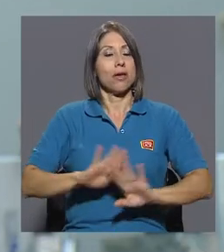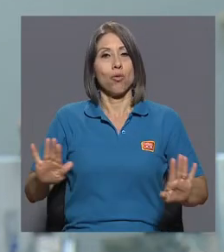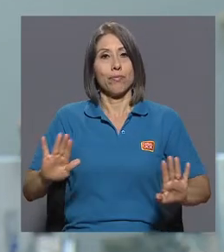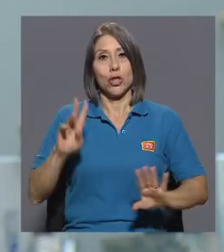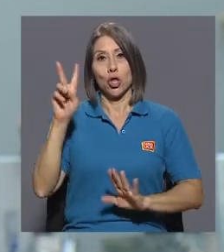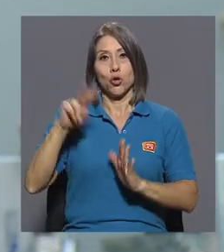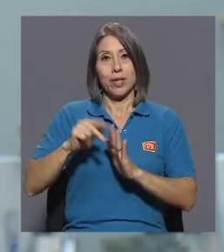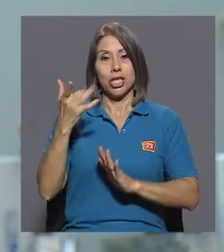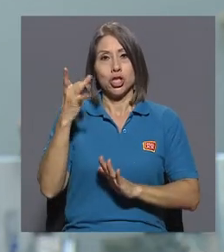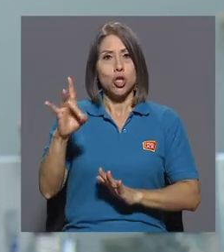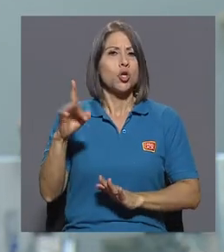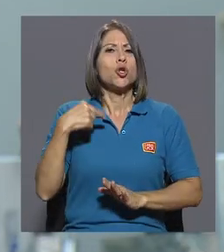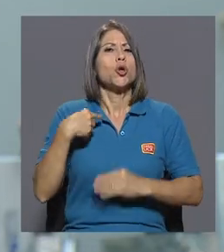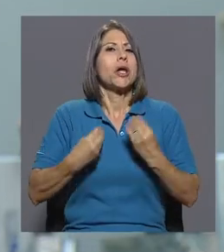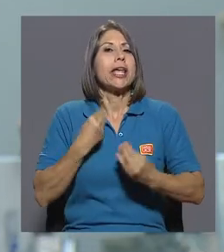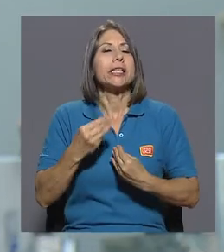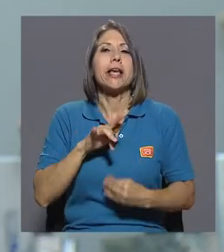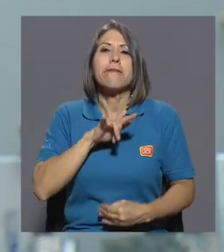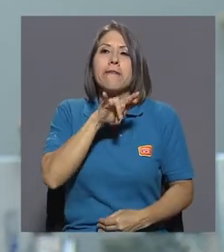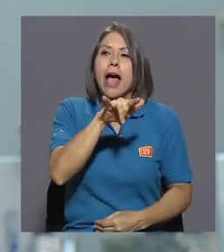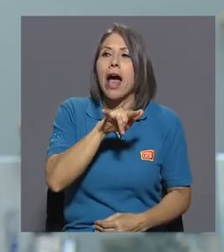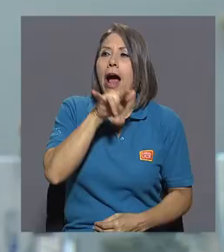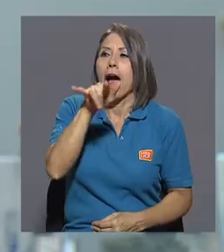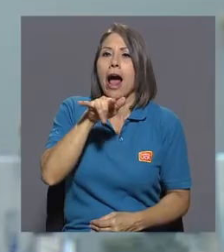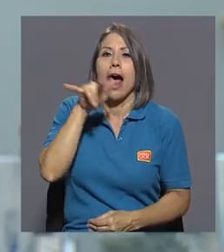dediqué a viajar, a buscarme a mí.